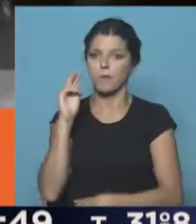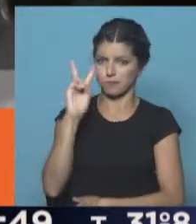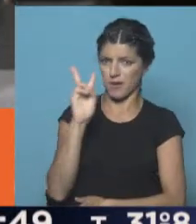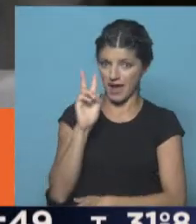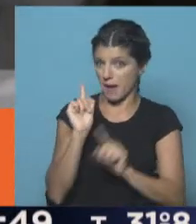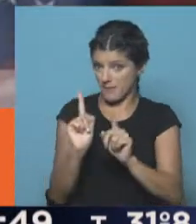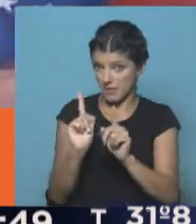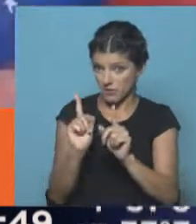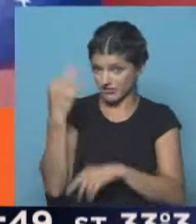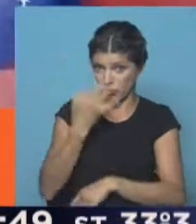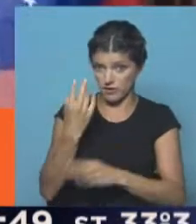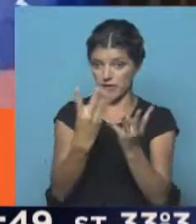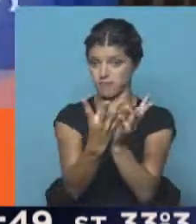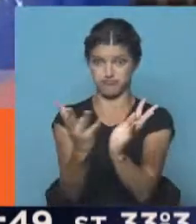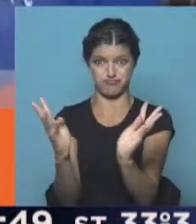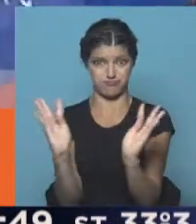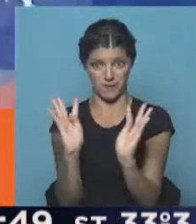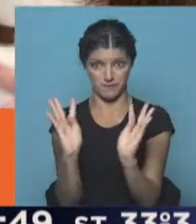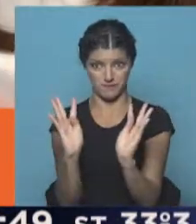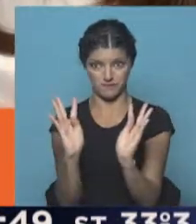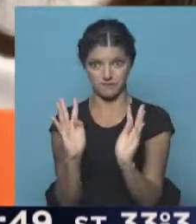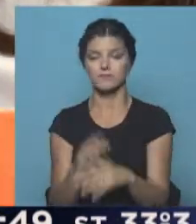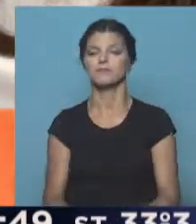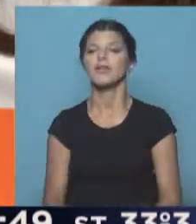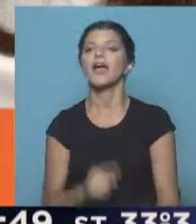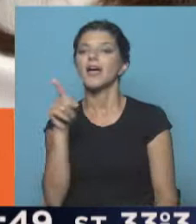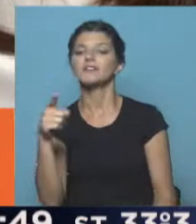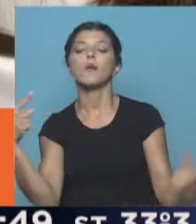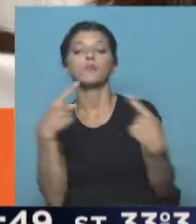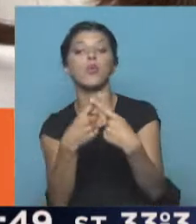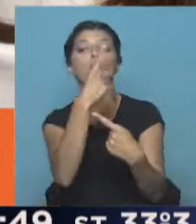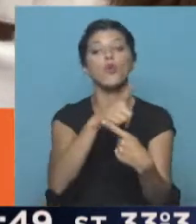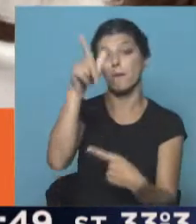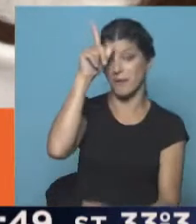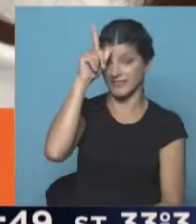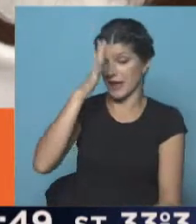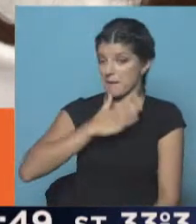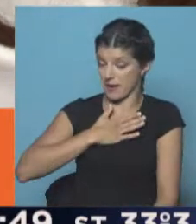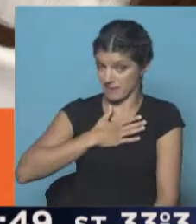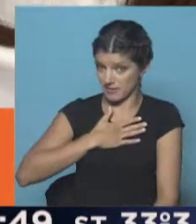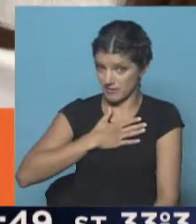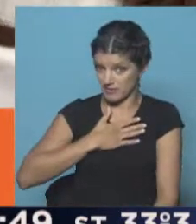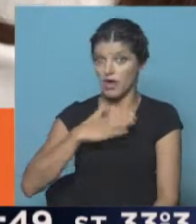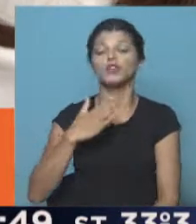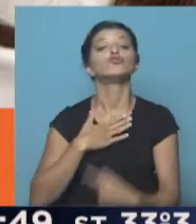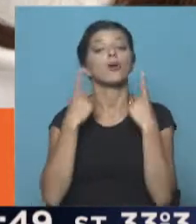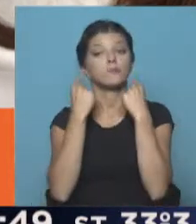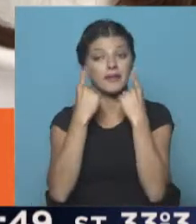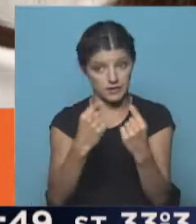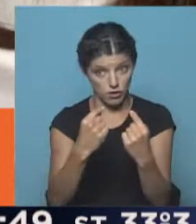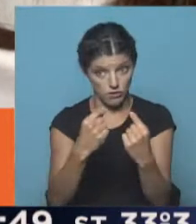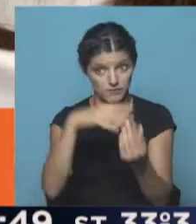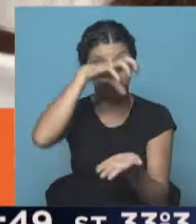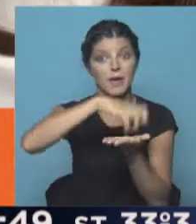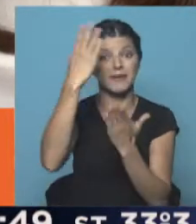propia custodia. Ella tiene un enfrentamiento con unos escasísimos policías que, a mi entender, si algo critico es a la ciudad y también al